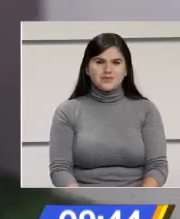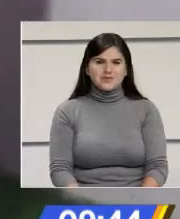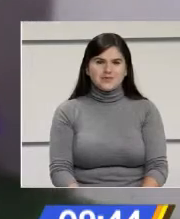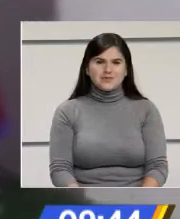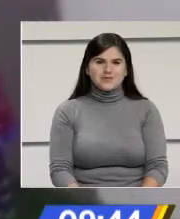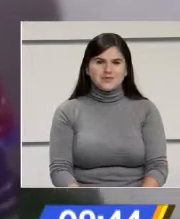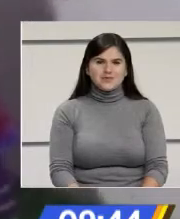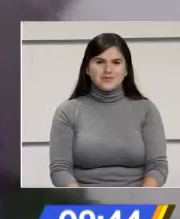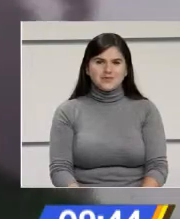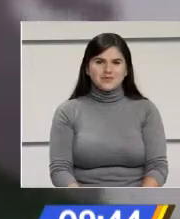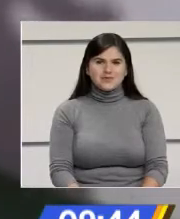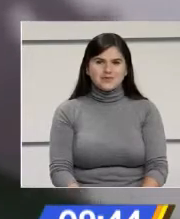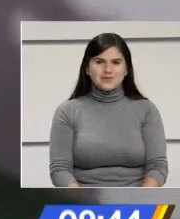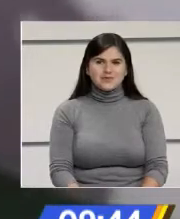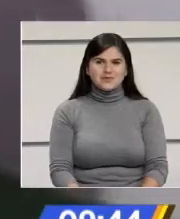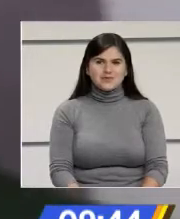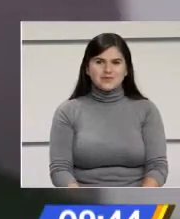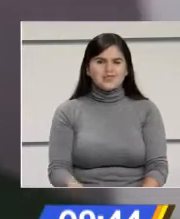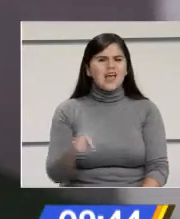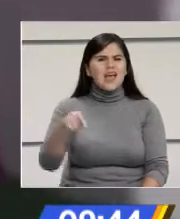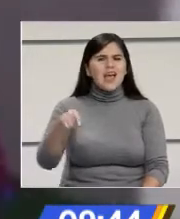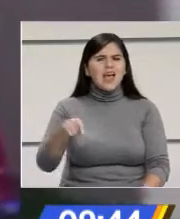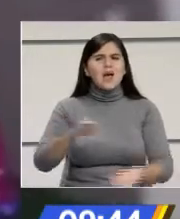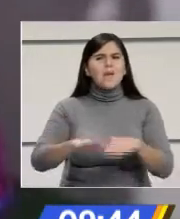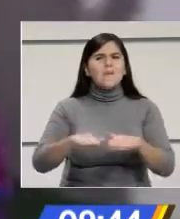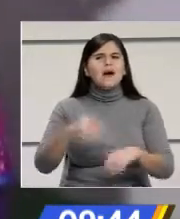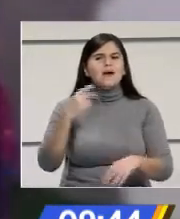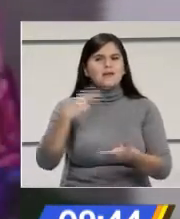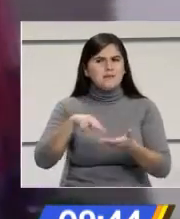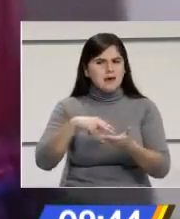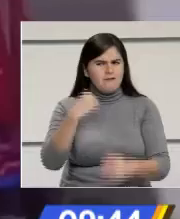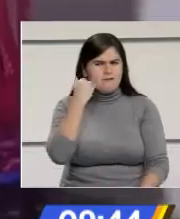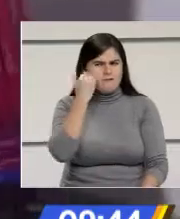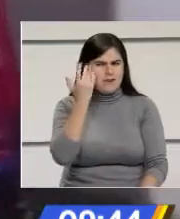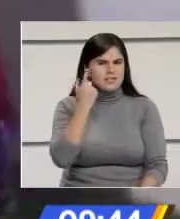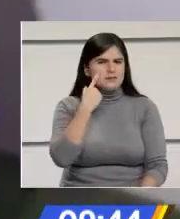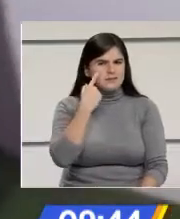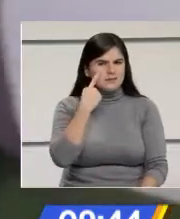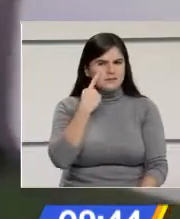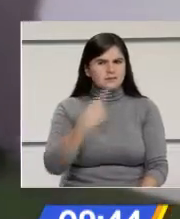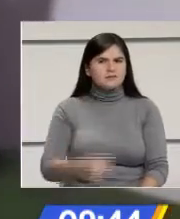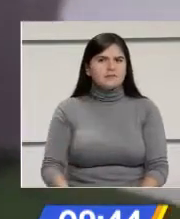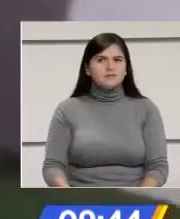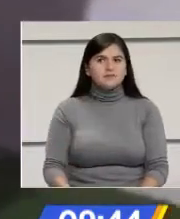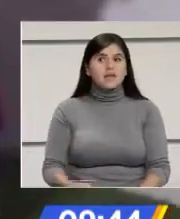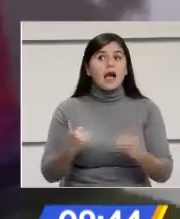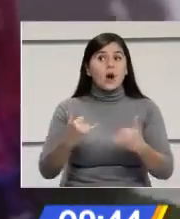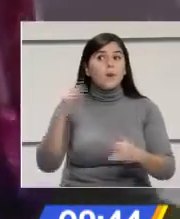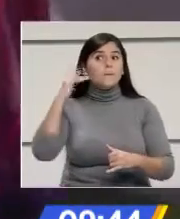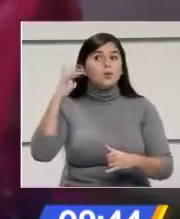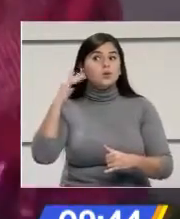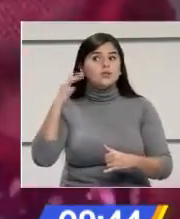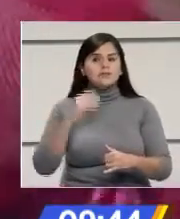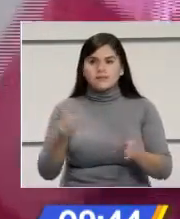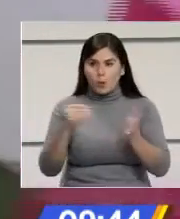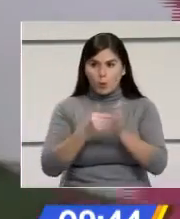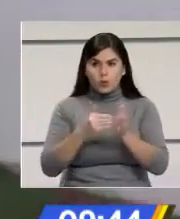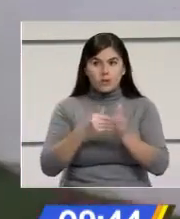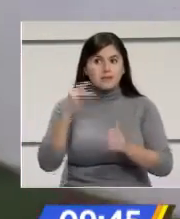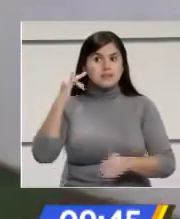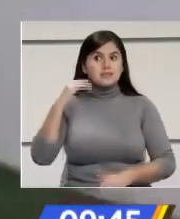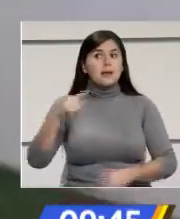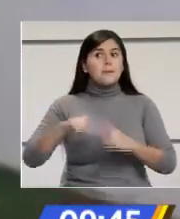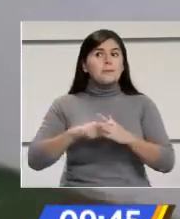Este está bien, vamos. Este es facilísimo. Ok, compañero, ¿listo? Pongamos la música entonces, compañero.